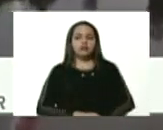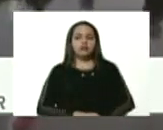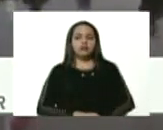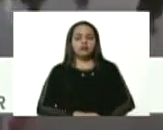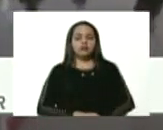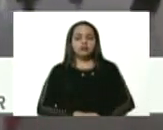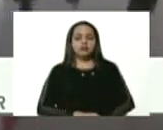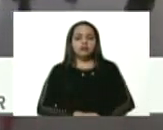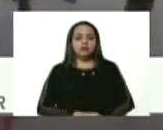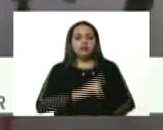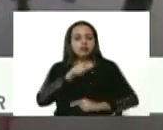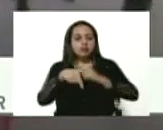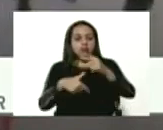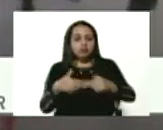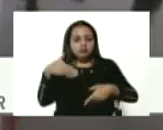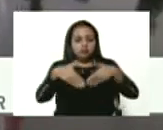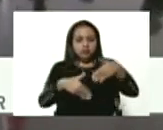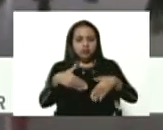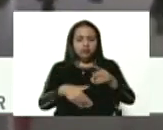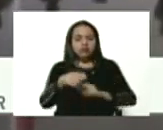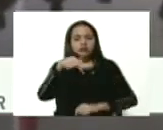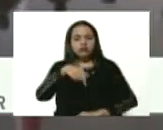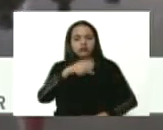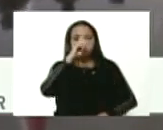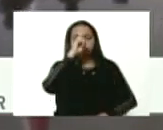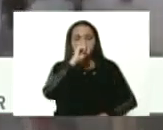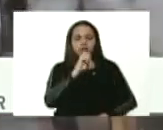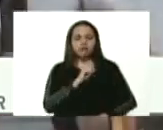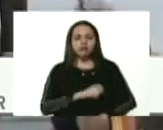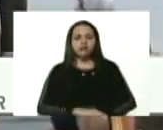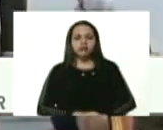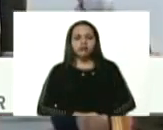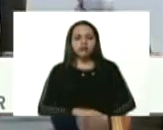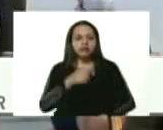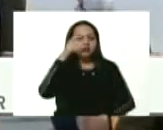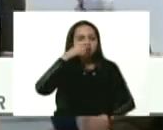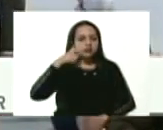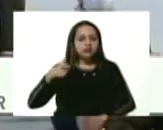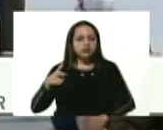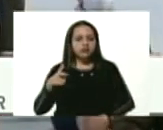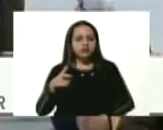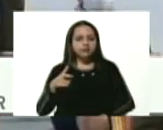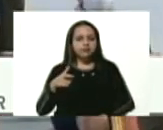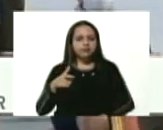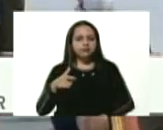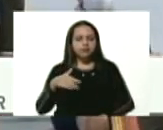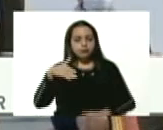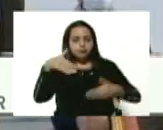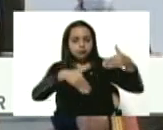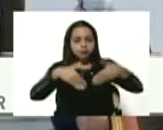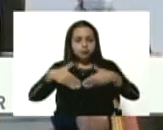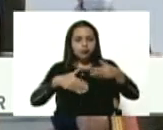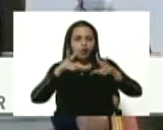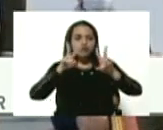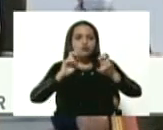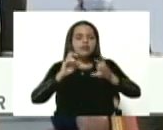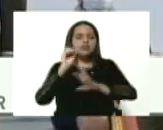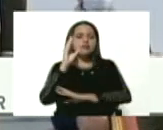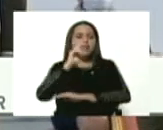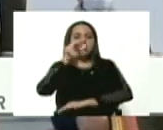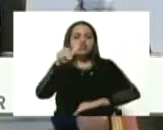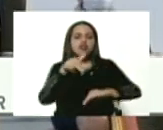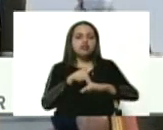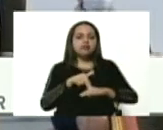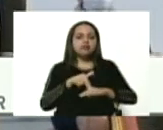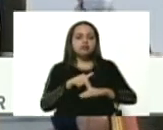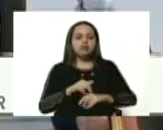Luego de la cita electoral de este año, donde el pueblo va a elegir una nueva Asamblea Nacional para salir